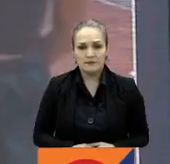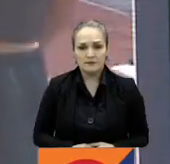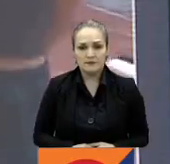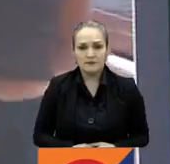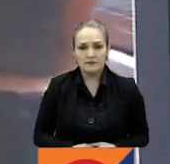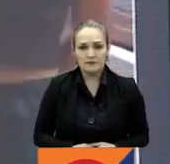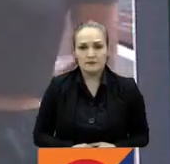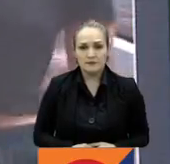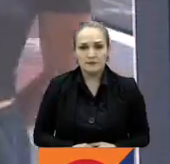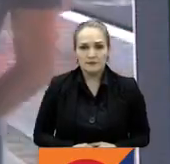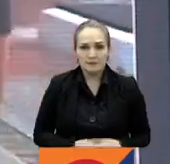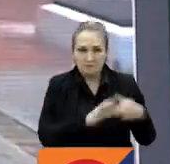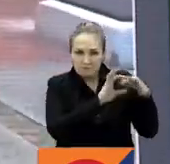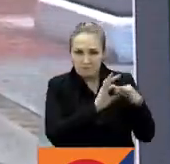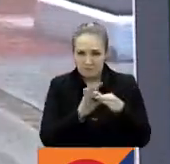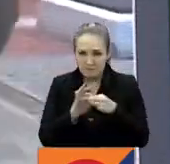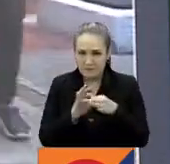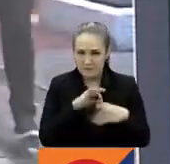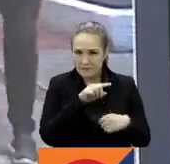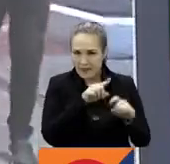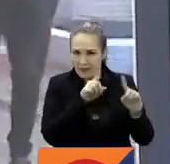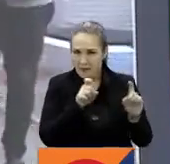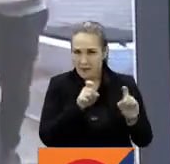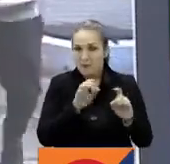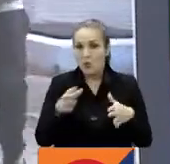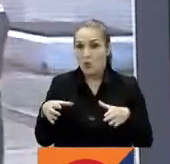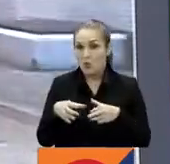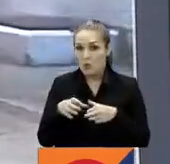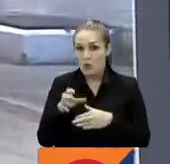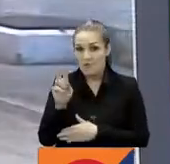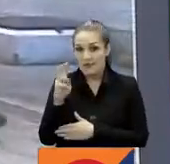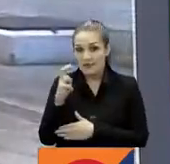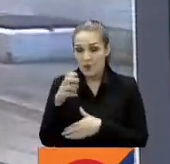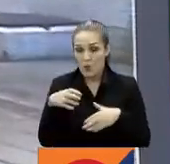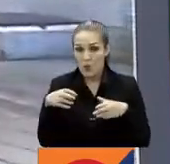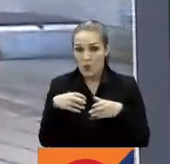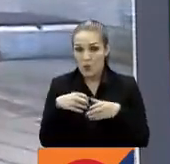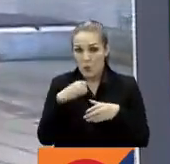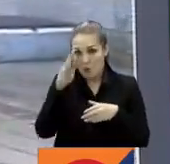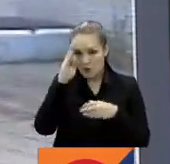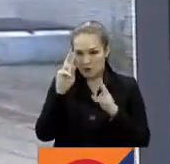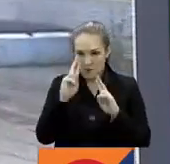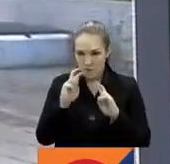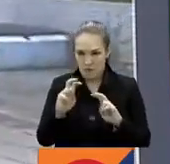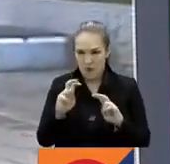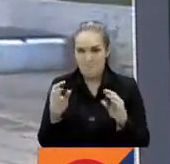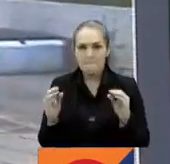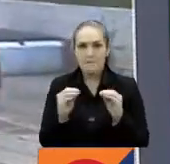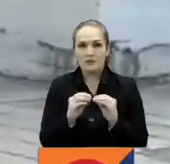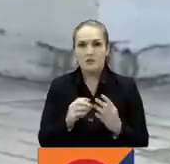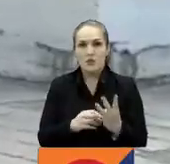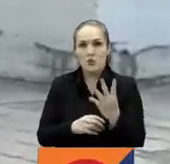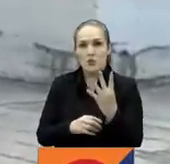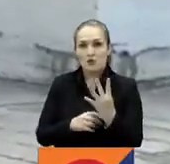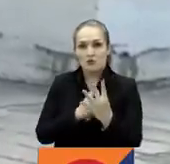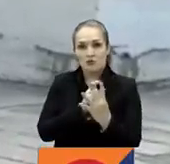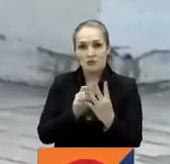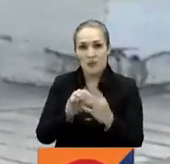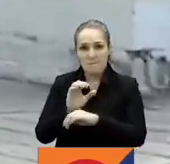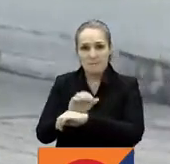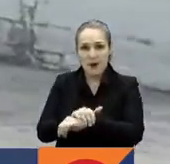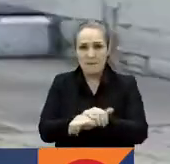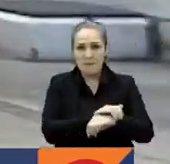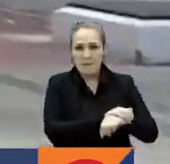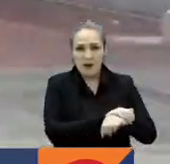A propósito de este tema, investigadores de la Fiscalía y la Policía capturaron a 4 integrantes de la banda denominada Los Destroyer, sindicados